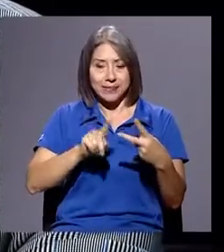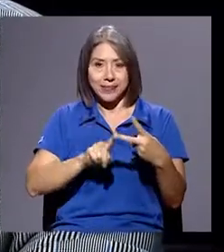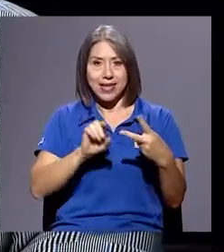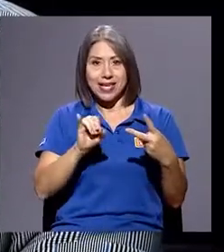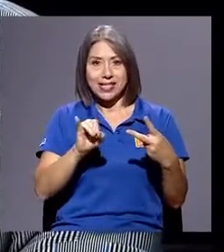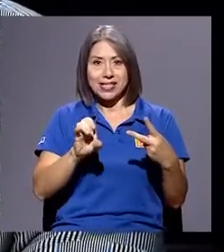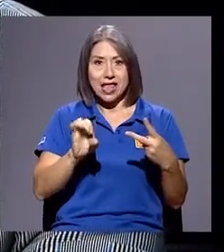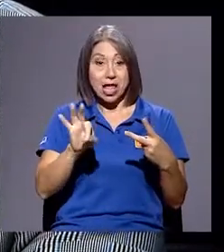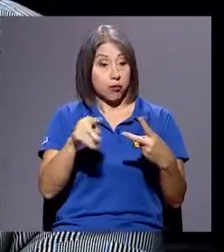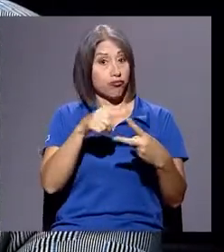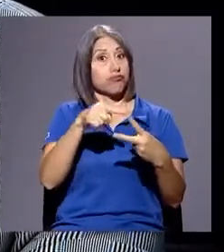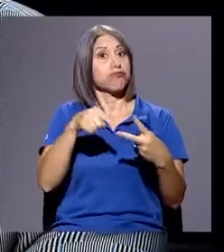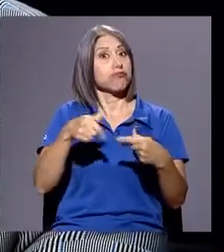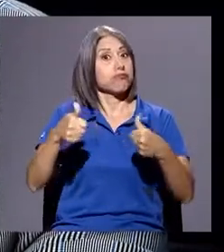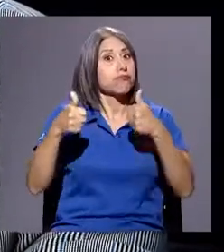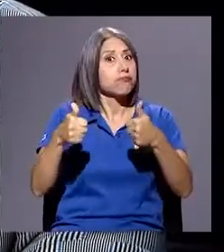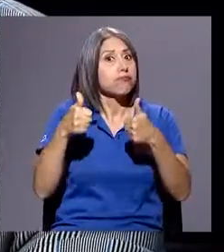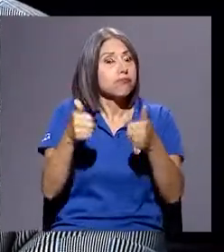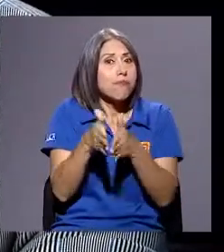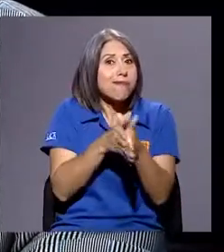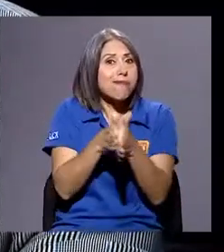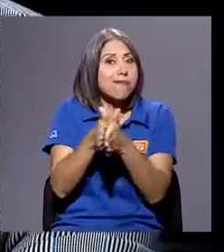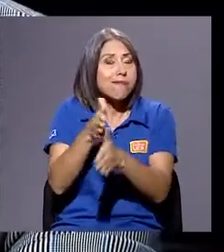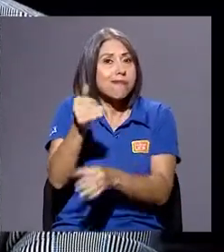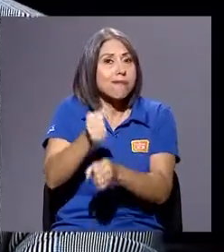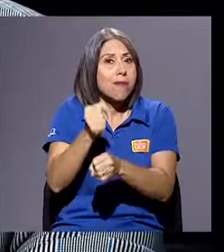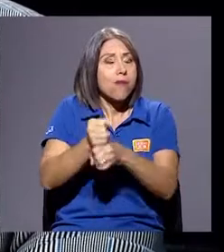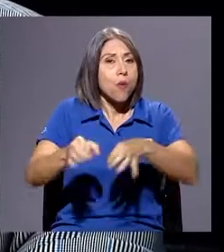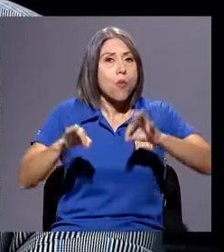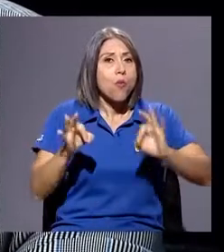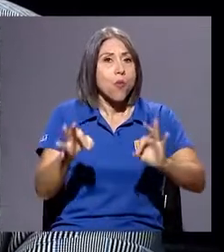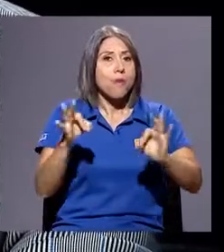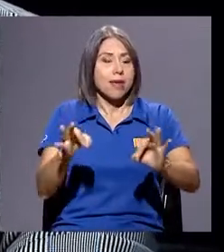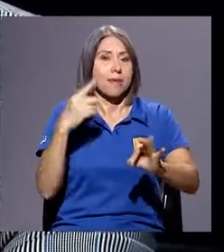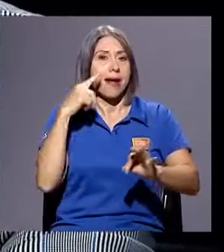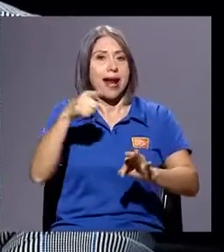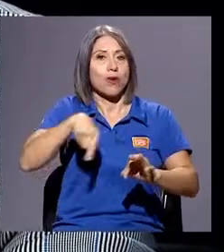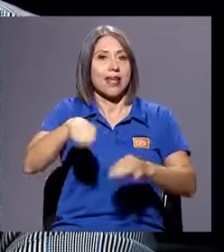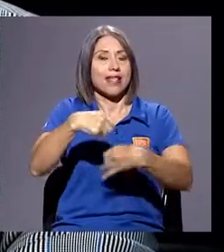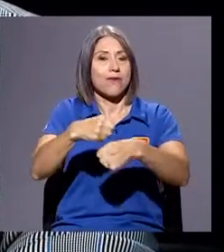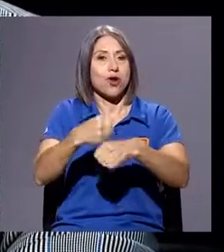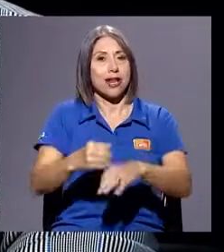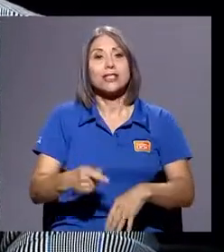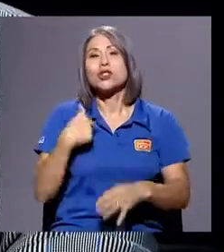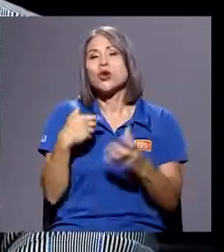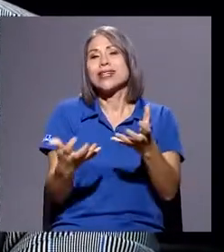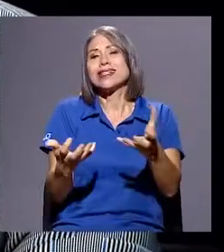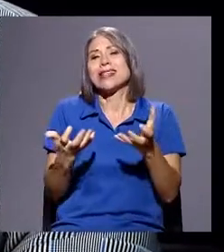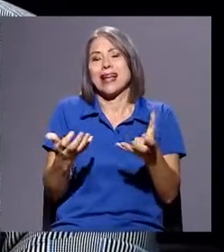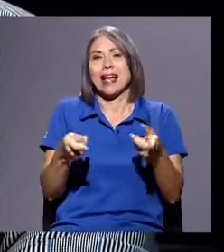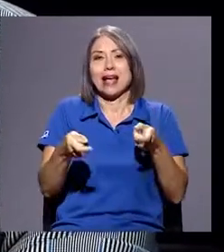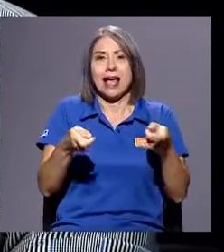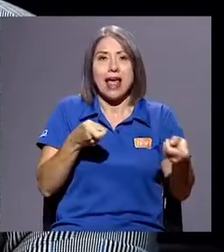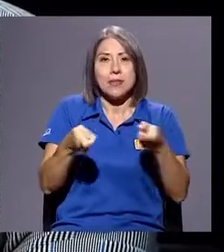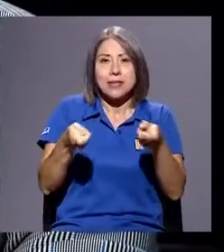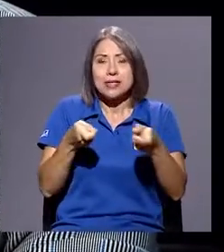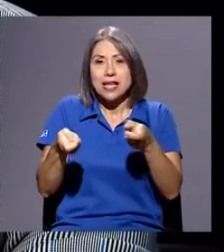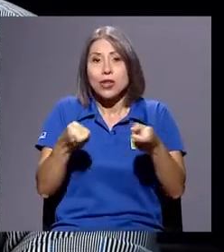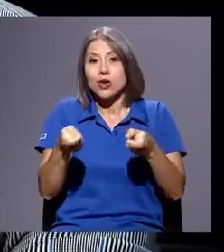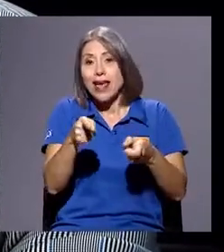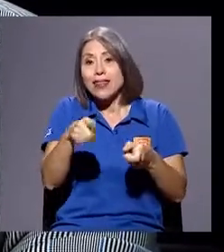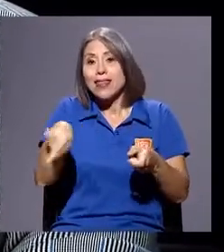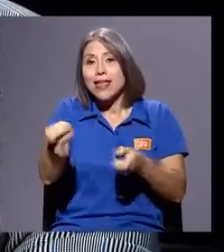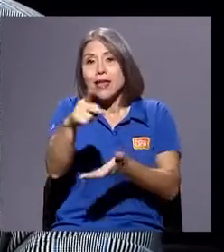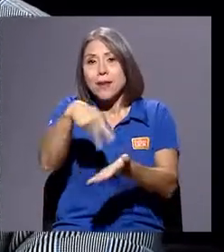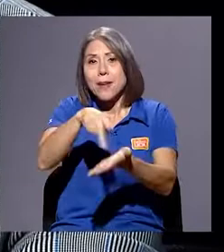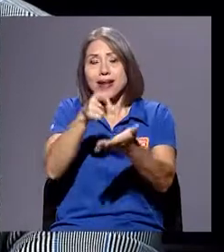eficientes que hacen muy bien su trabajo para lo que fueron creadas. Y yo quisiera que hubiese una administradora de esos parques nacionales de